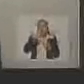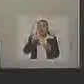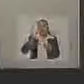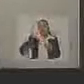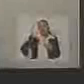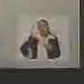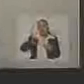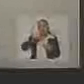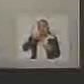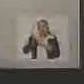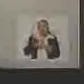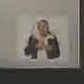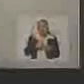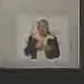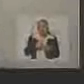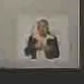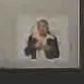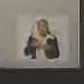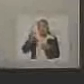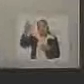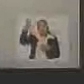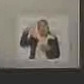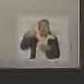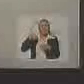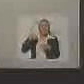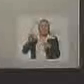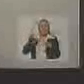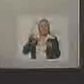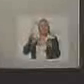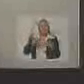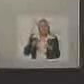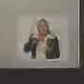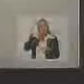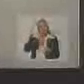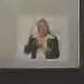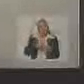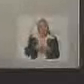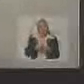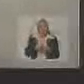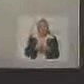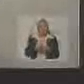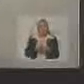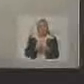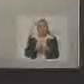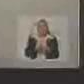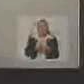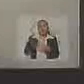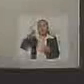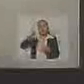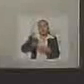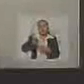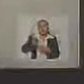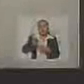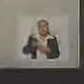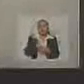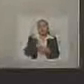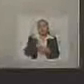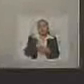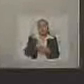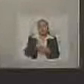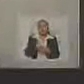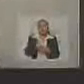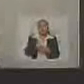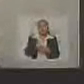como nosotros lo hicimos en la primera ocasión que tú me diste la confianza. Hoy